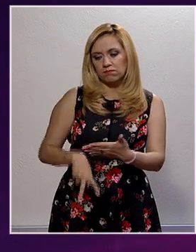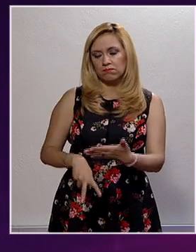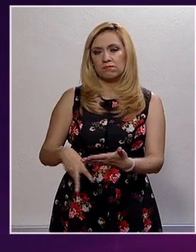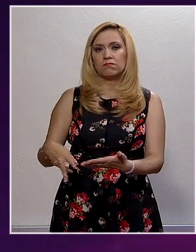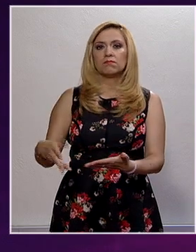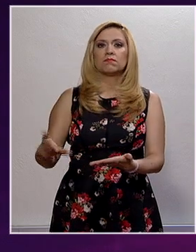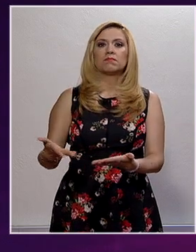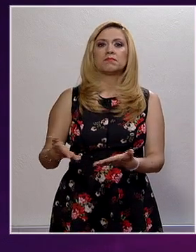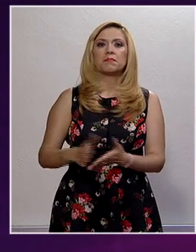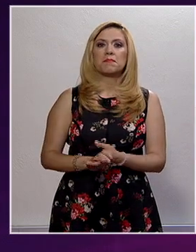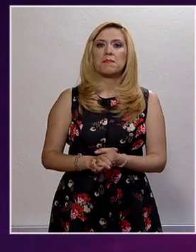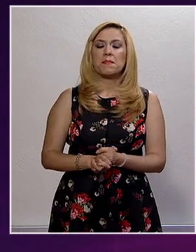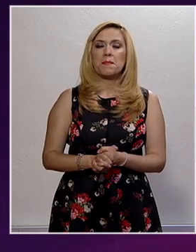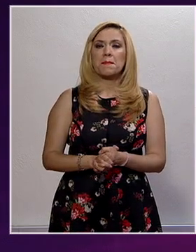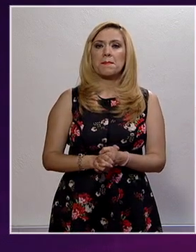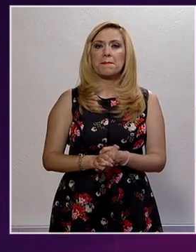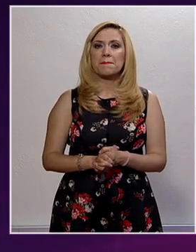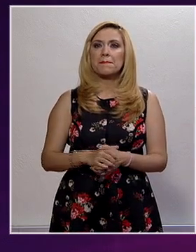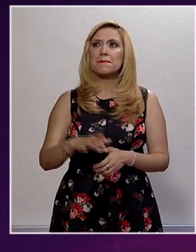¿no?